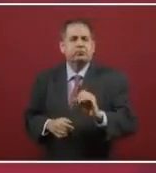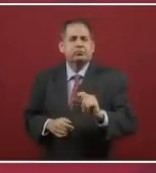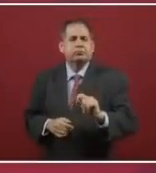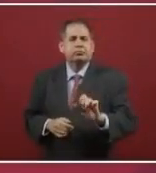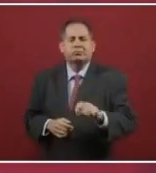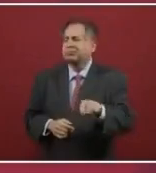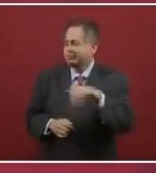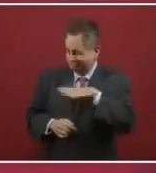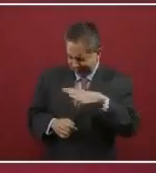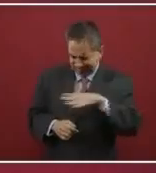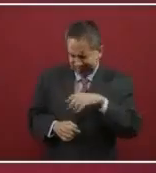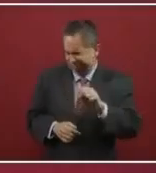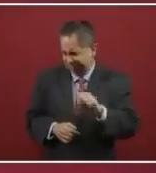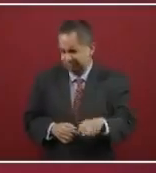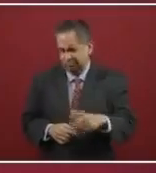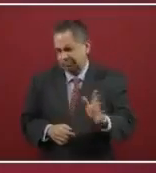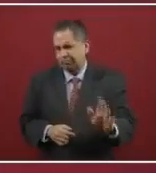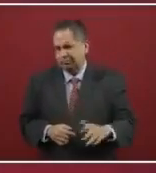Gente que